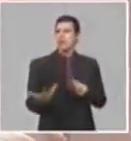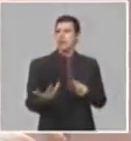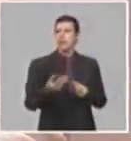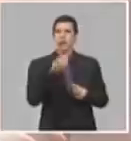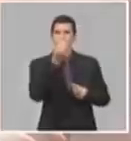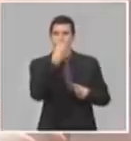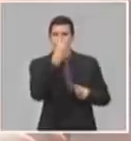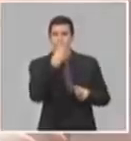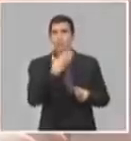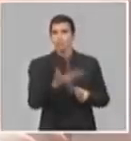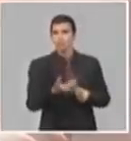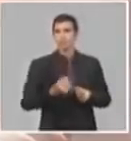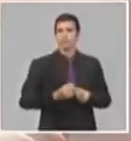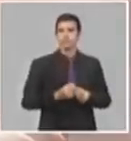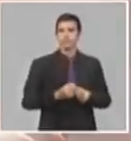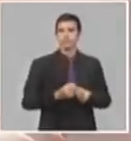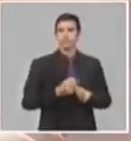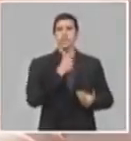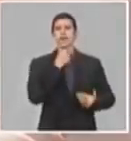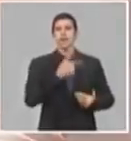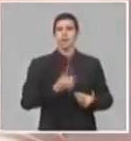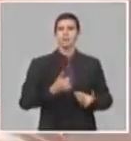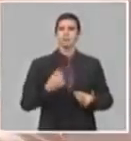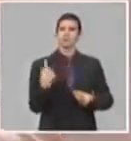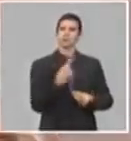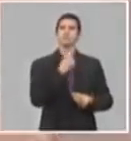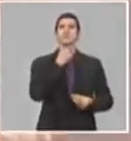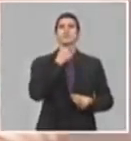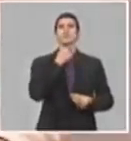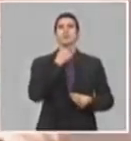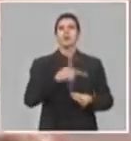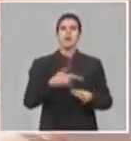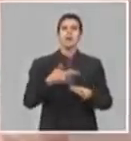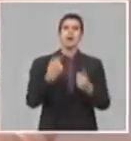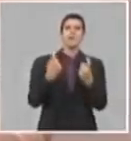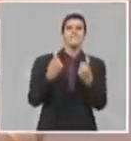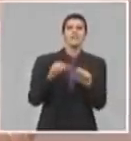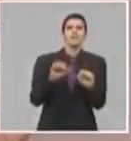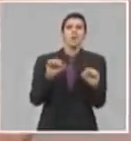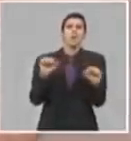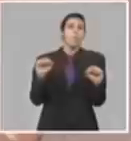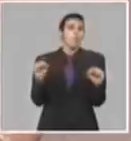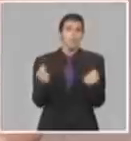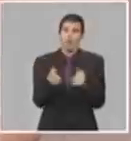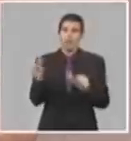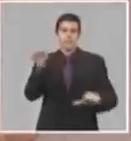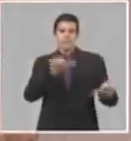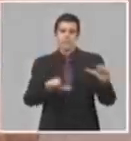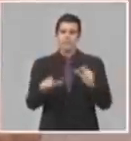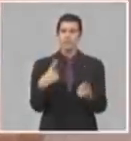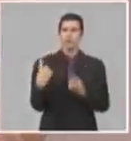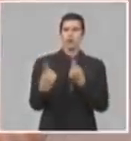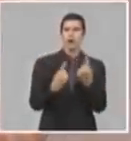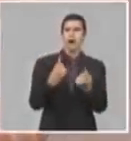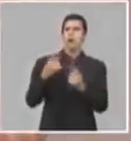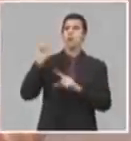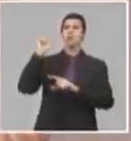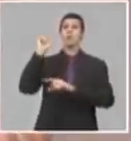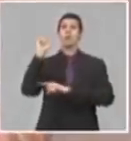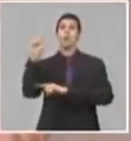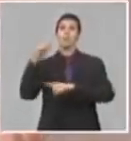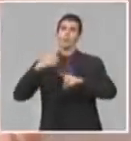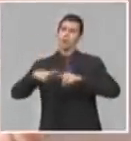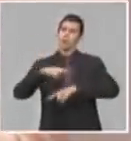vamos a crear las condiciones para que esto se haga también. ¿Cómo se van